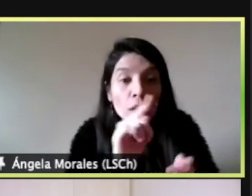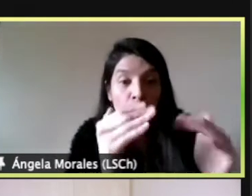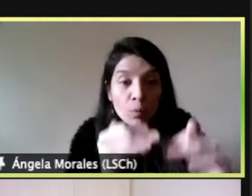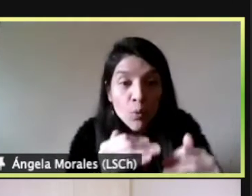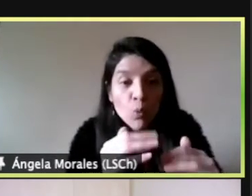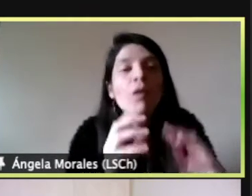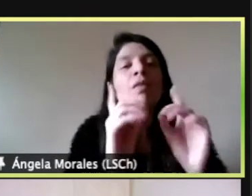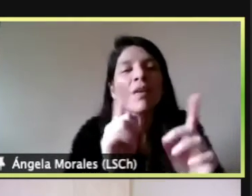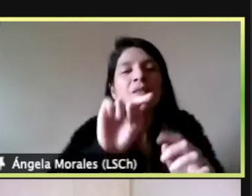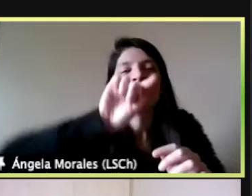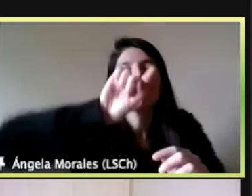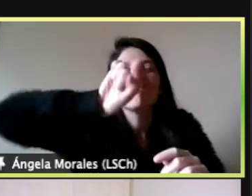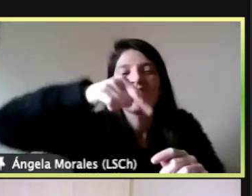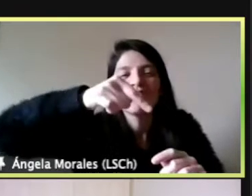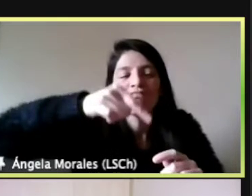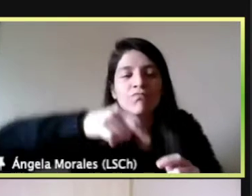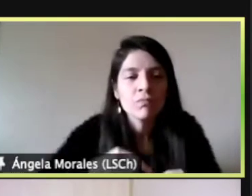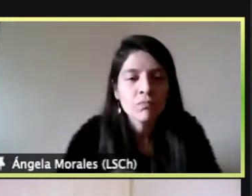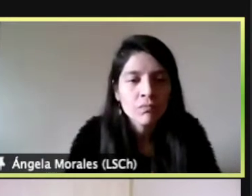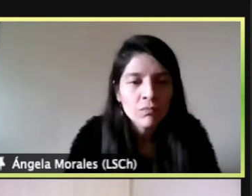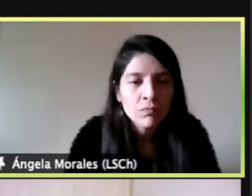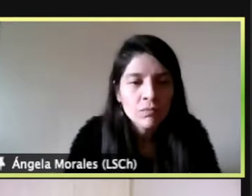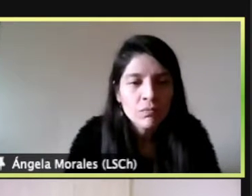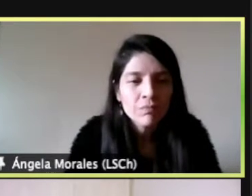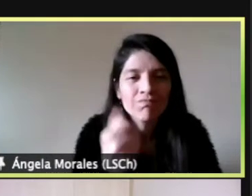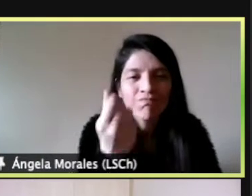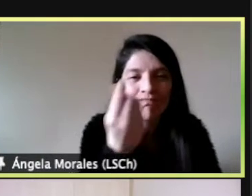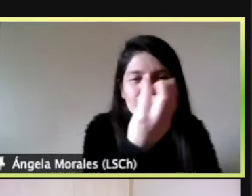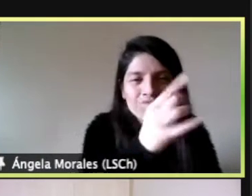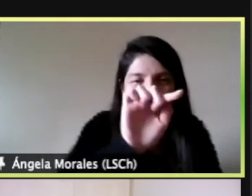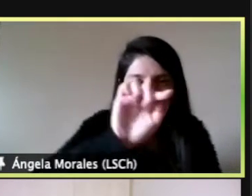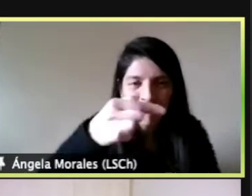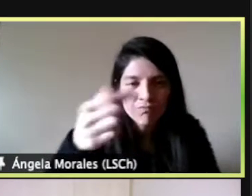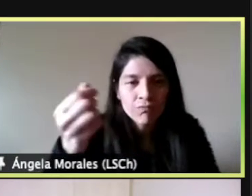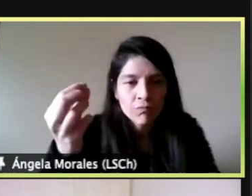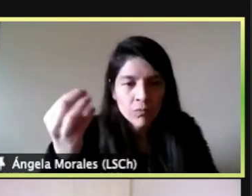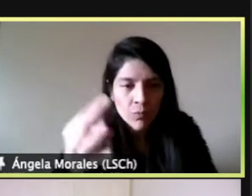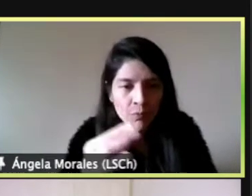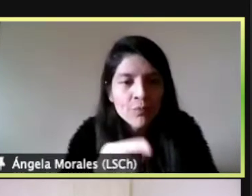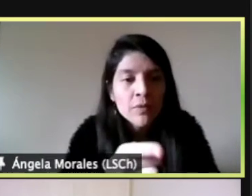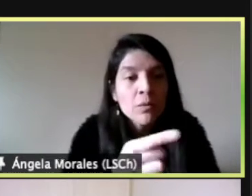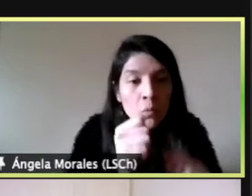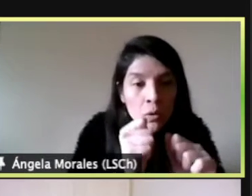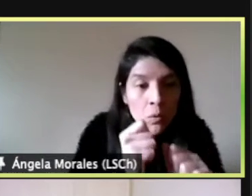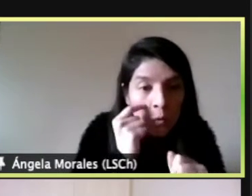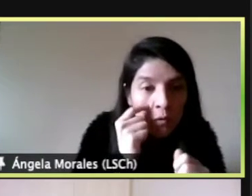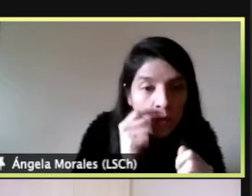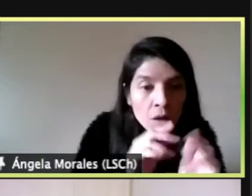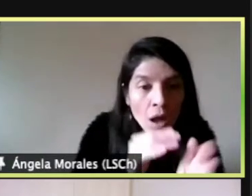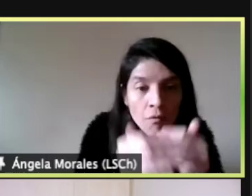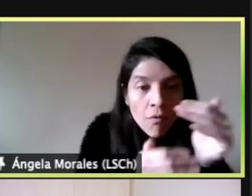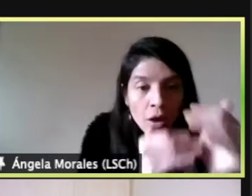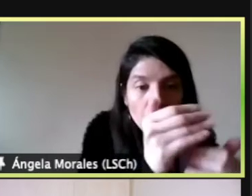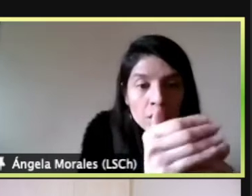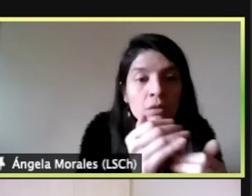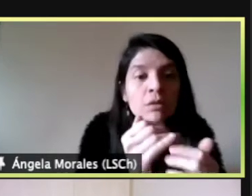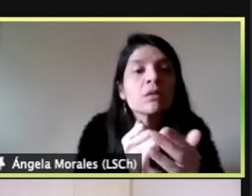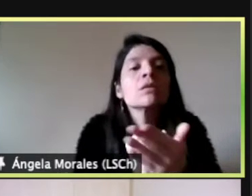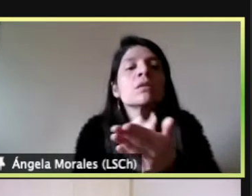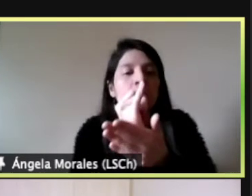Y bueno, entonces aquí podemos ver el avance y el iniciado. ¿Ya? Nuevamente podemos darle algo de formato que se vea un